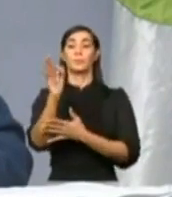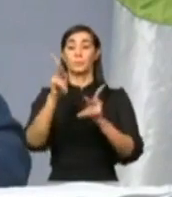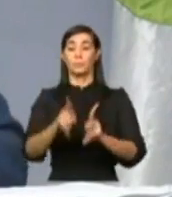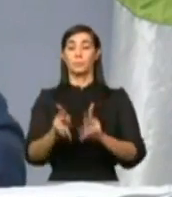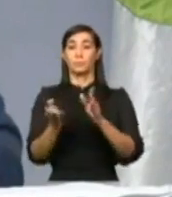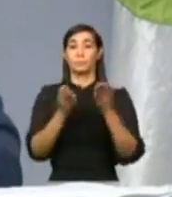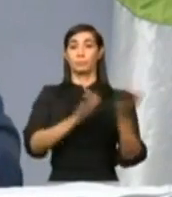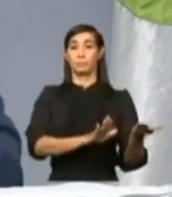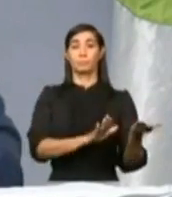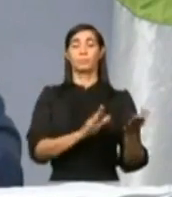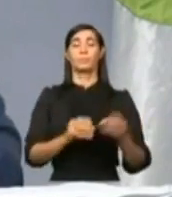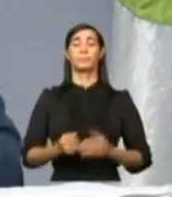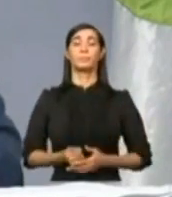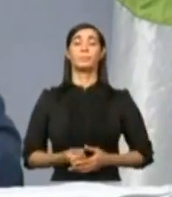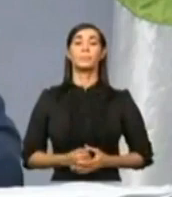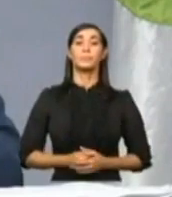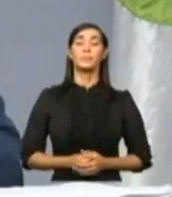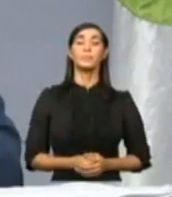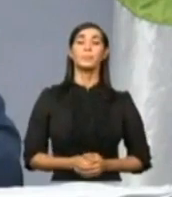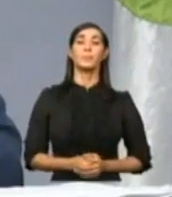fallecidos.